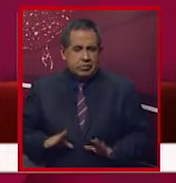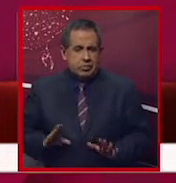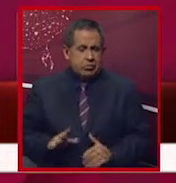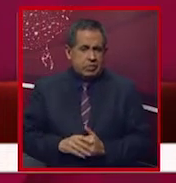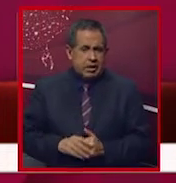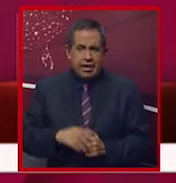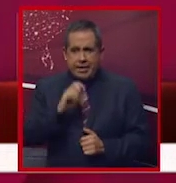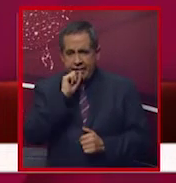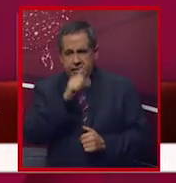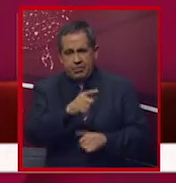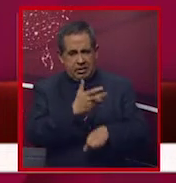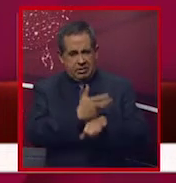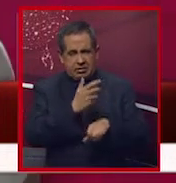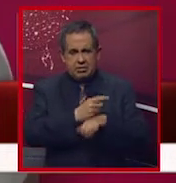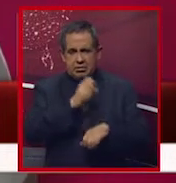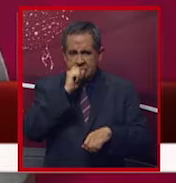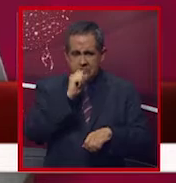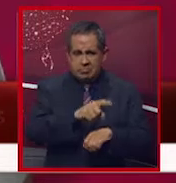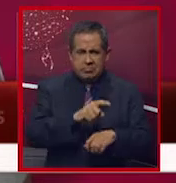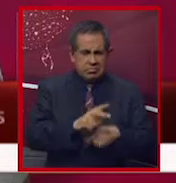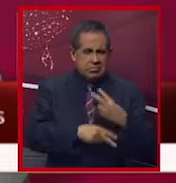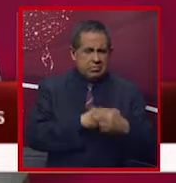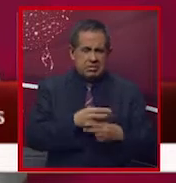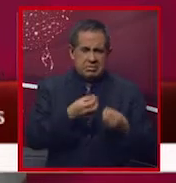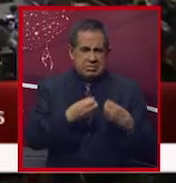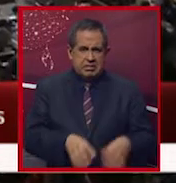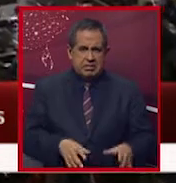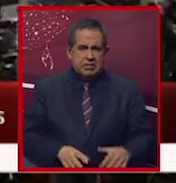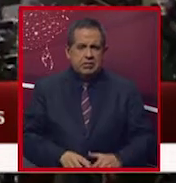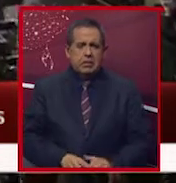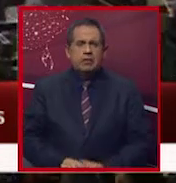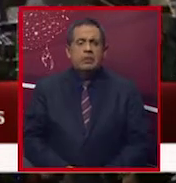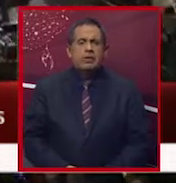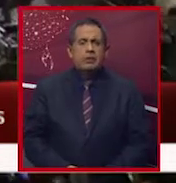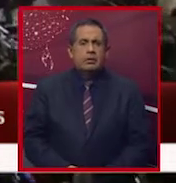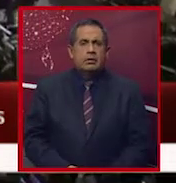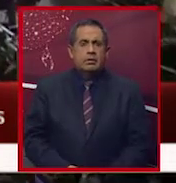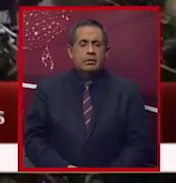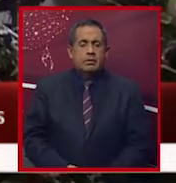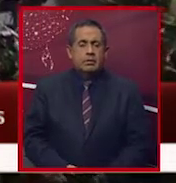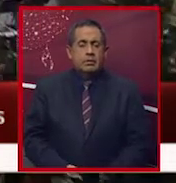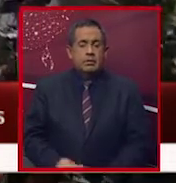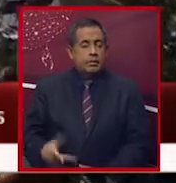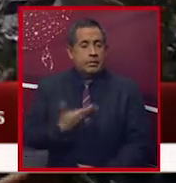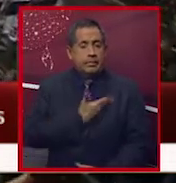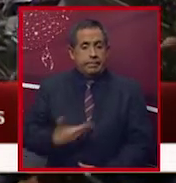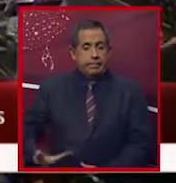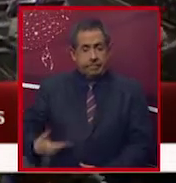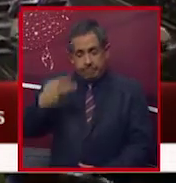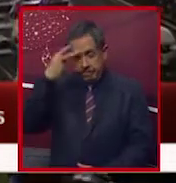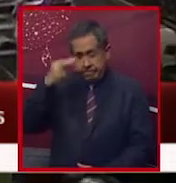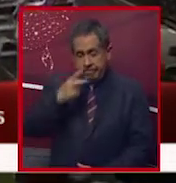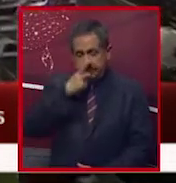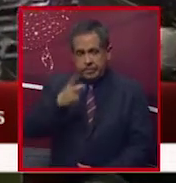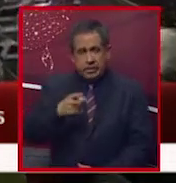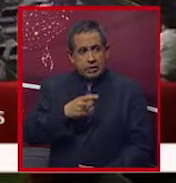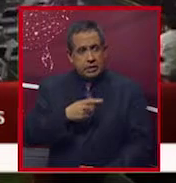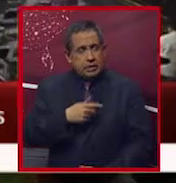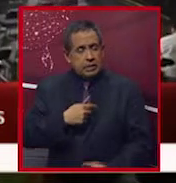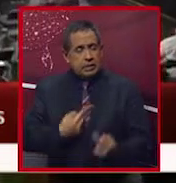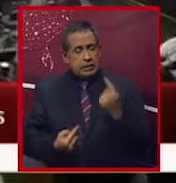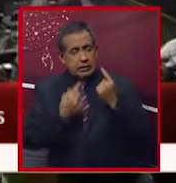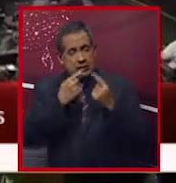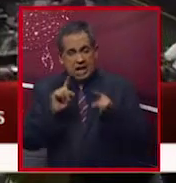tampoco a los estadounidenses. El mandatario mexicano dijo que no caería en